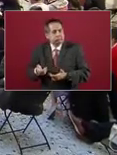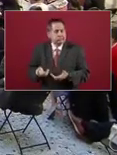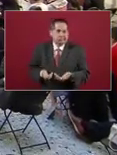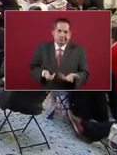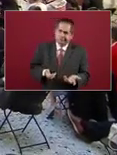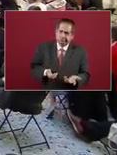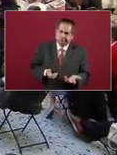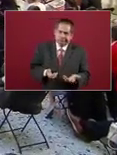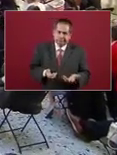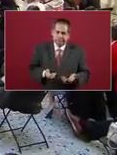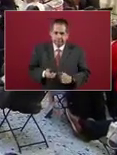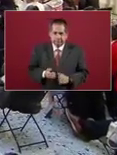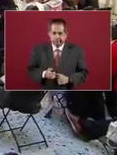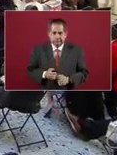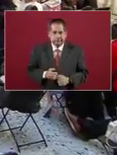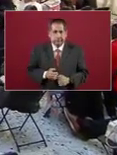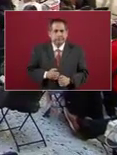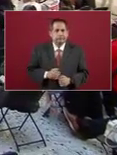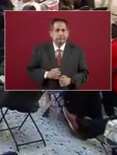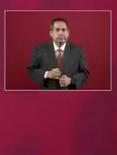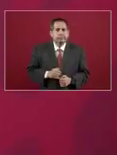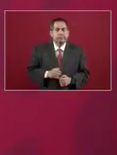ver